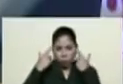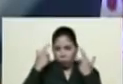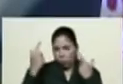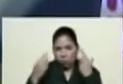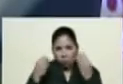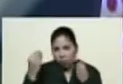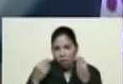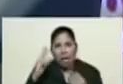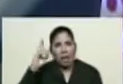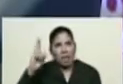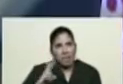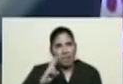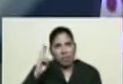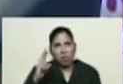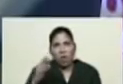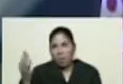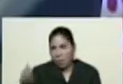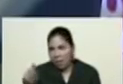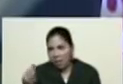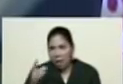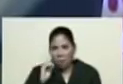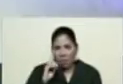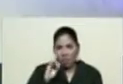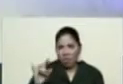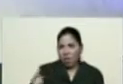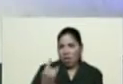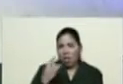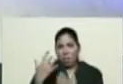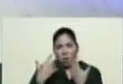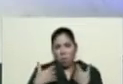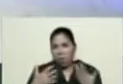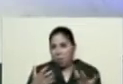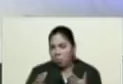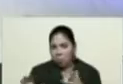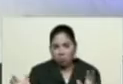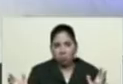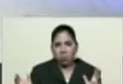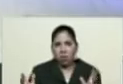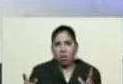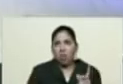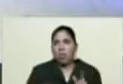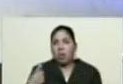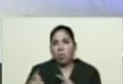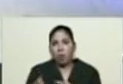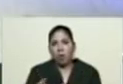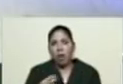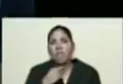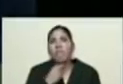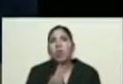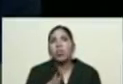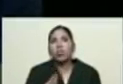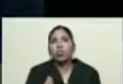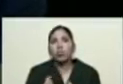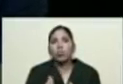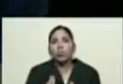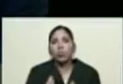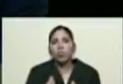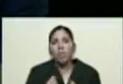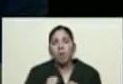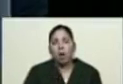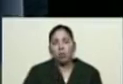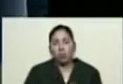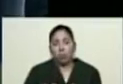cuestionamiento, si aquello era realidad o no era realidad, hasta que de repente habló con la voz fuerte que le caracteriza y dijo: